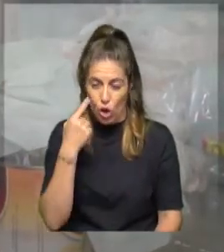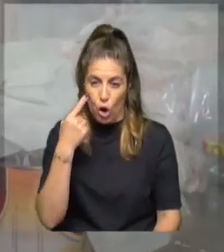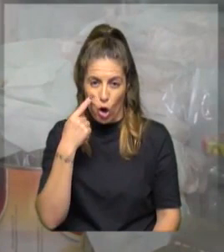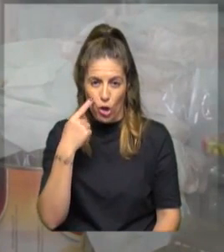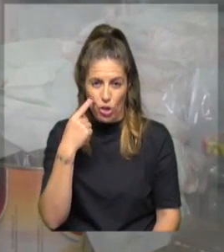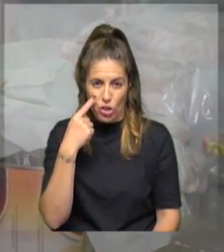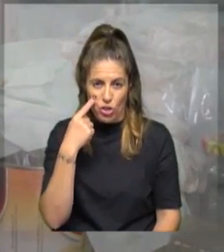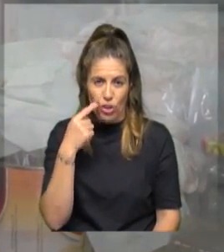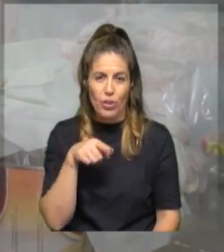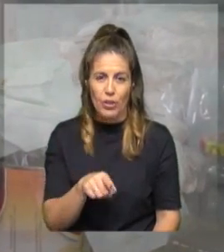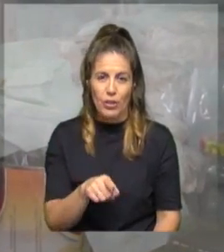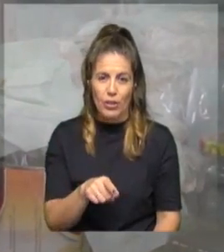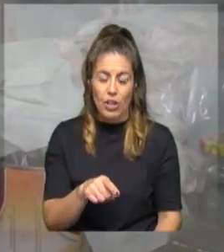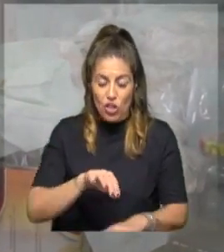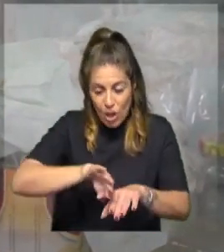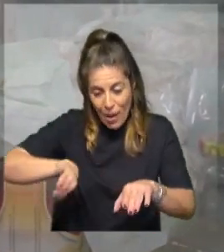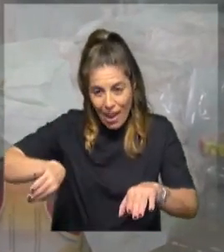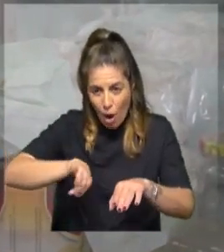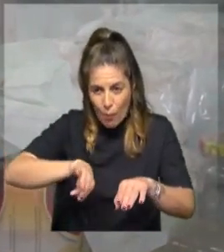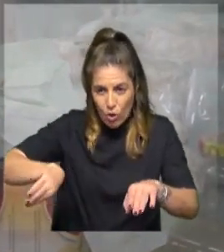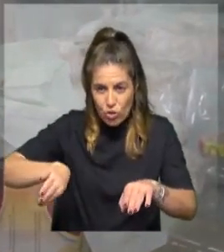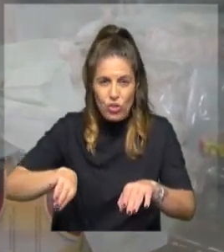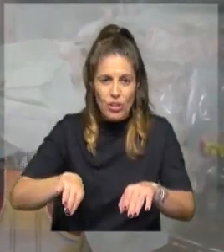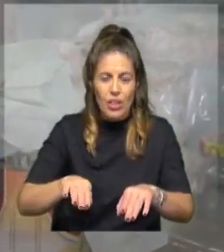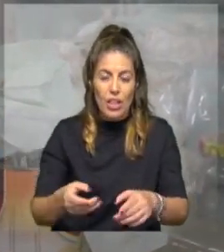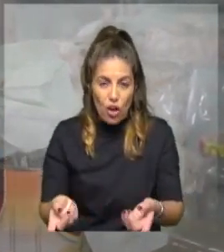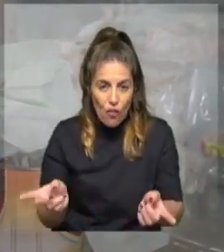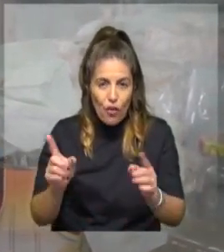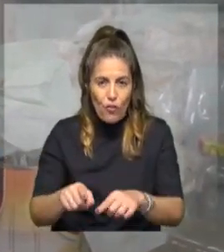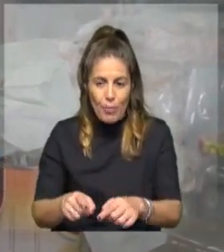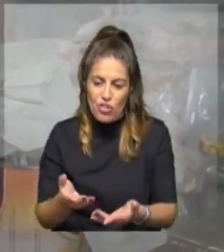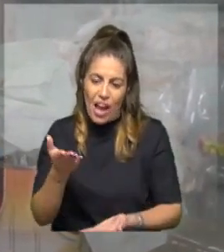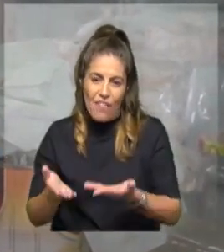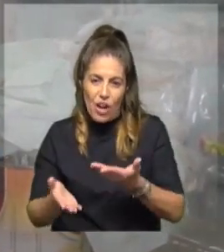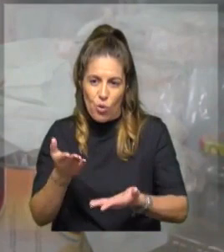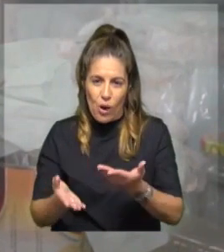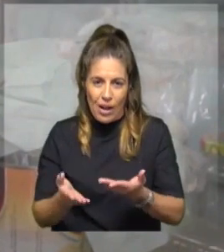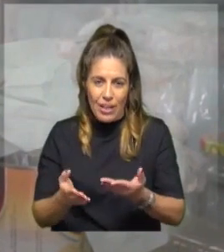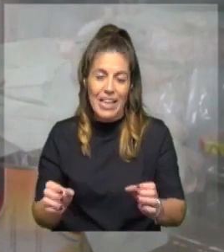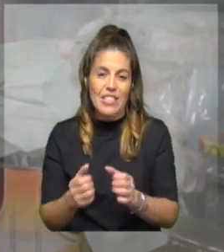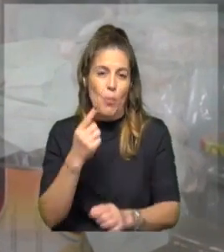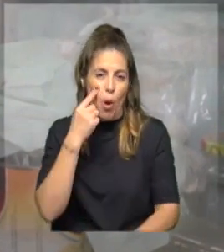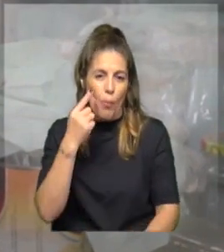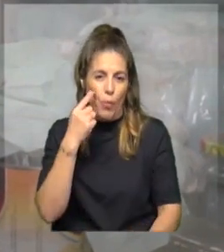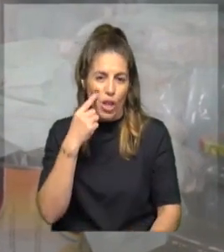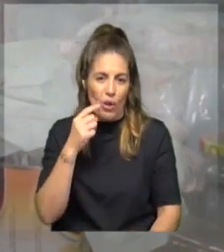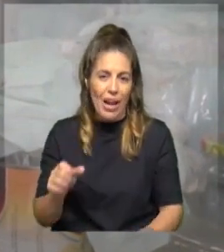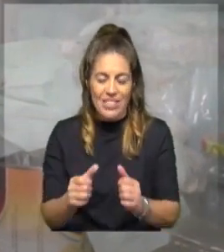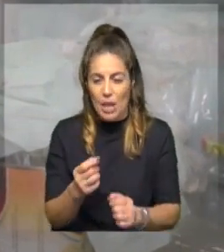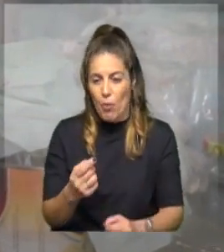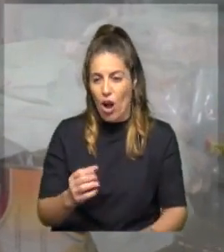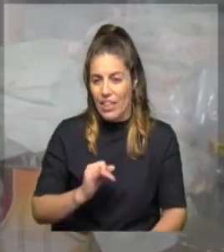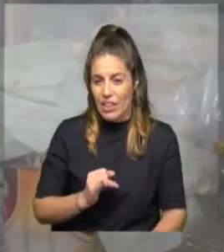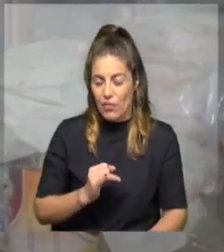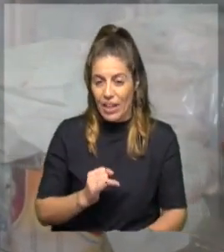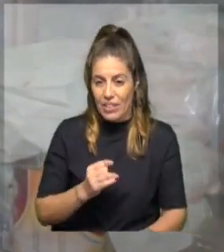que son entomopatógenos, los aislamos y los volvemos a evaluar. Le hacemos una serie de pruebas, hacemos la identificación a